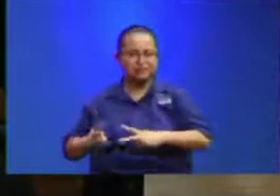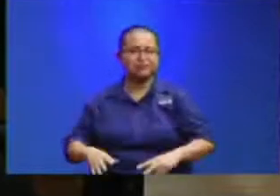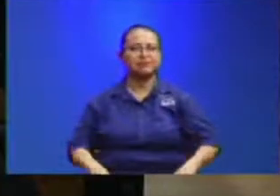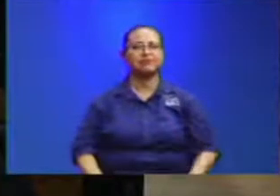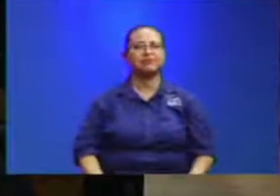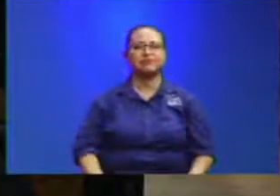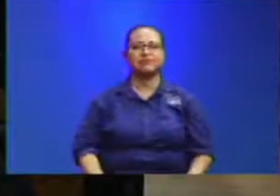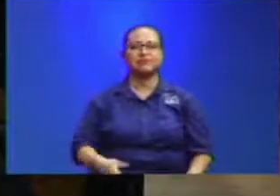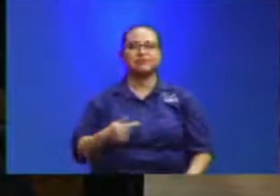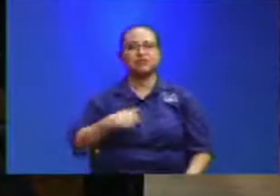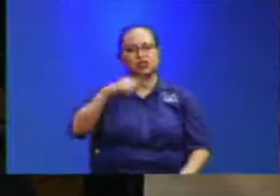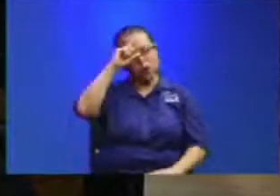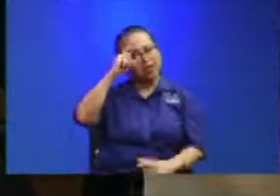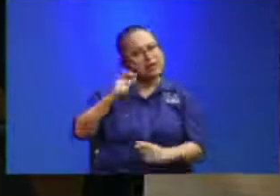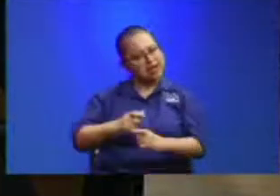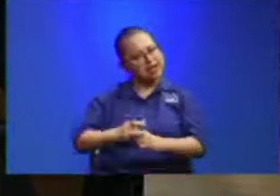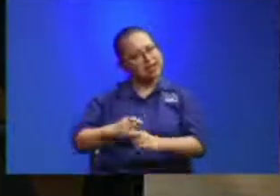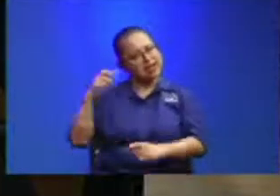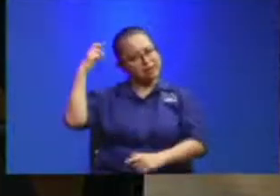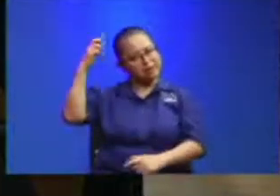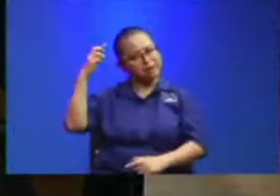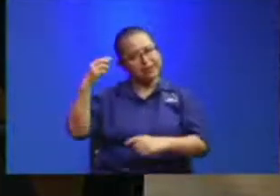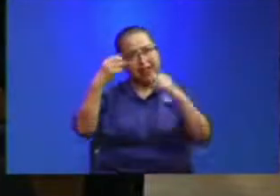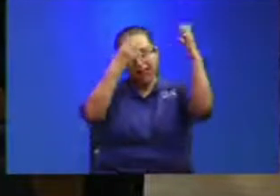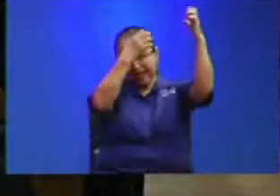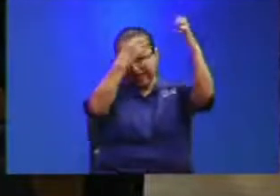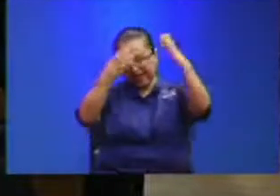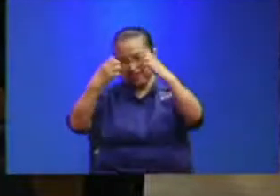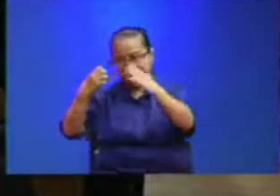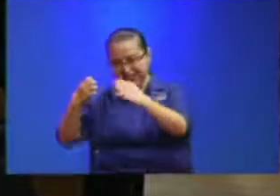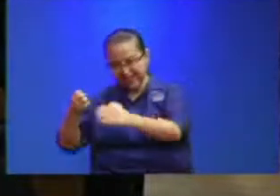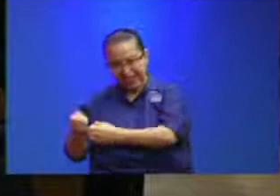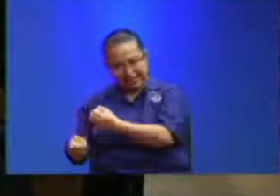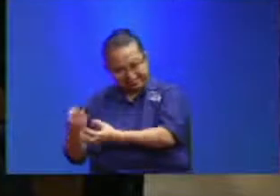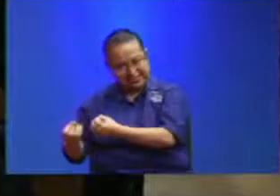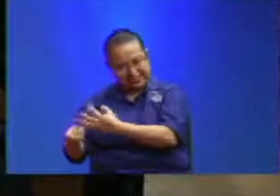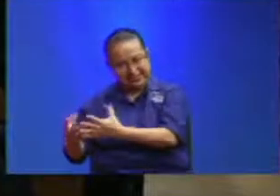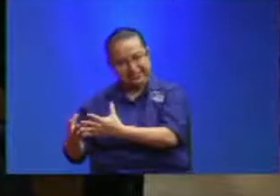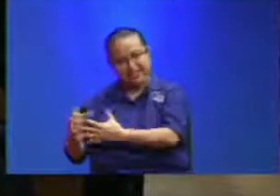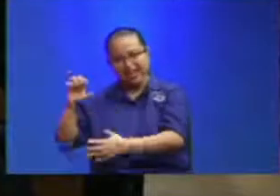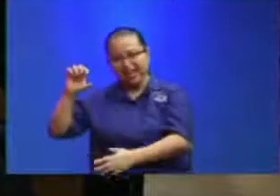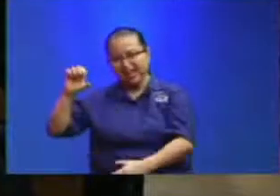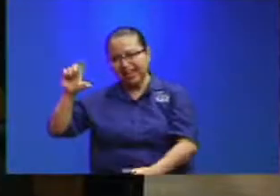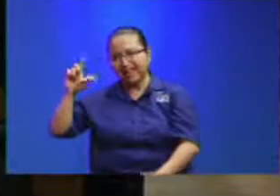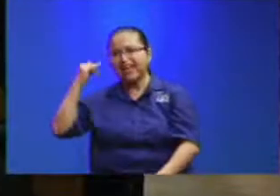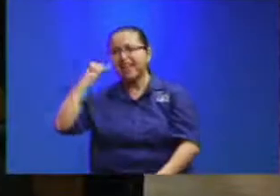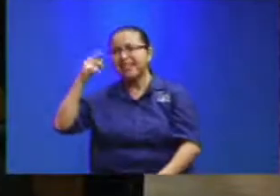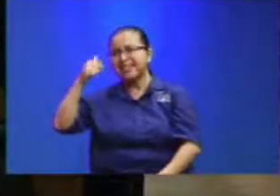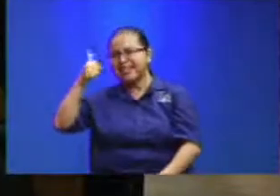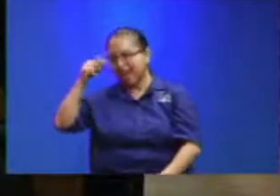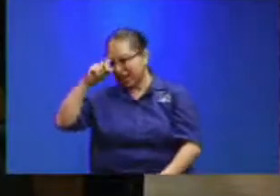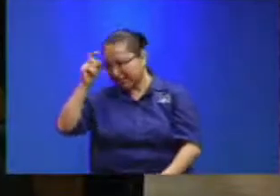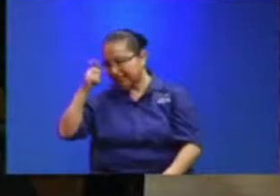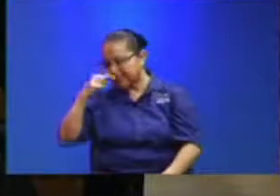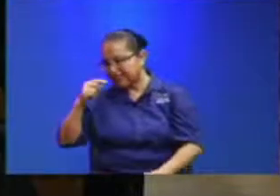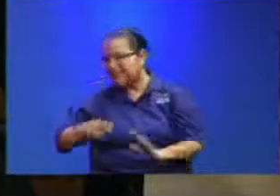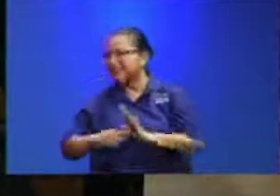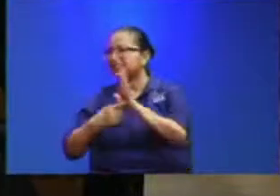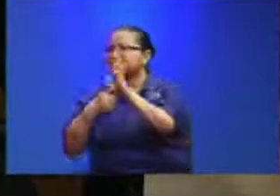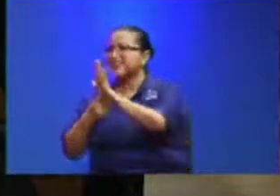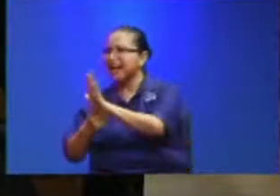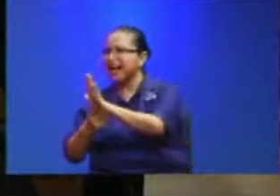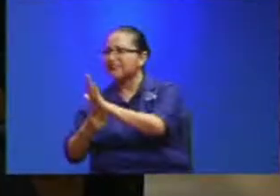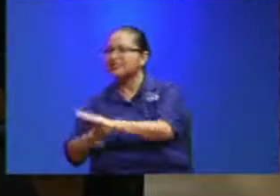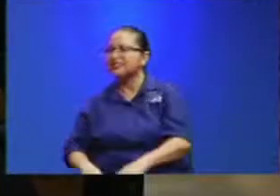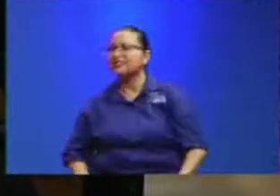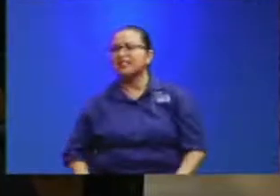todo mi corazón que el profeta el día se ha presentar se va a manifestar y va a ser volver el corazón de los padres a los hijos y el de los rebeldes a